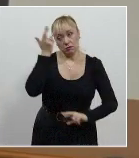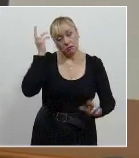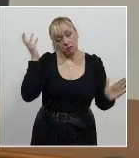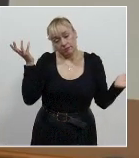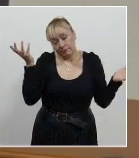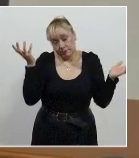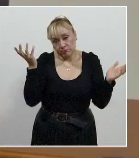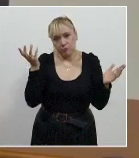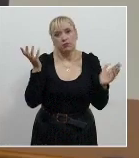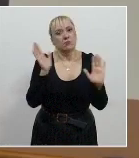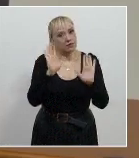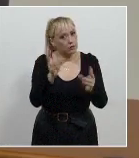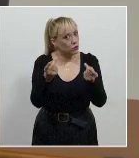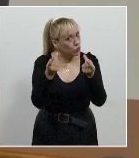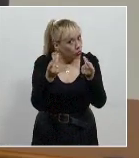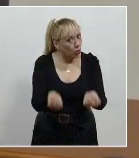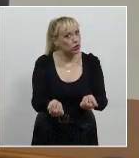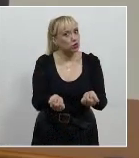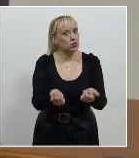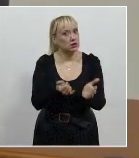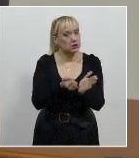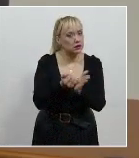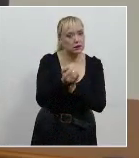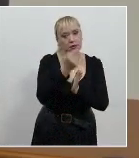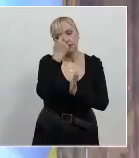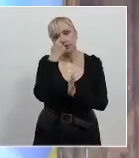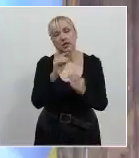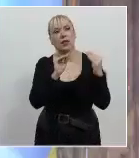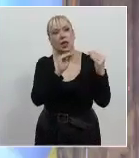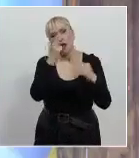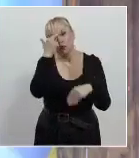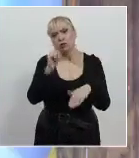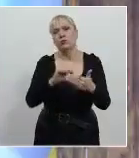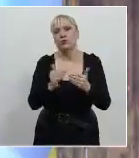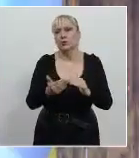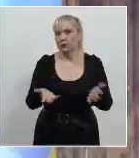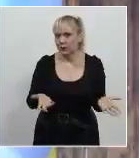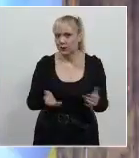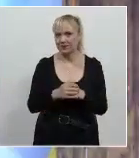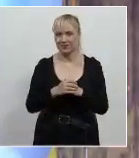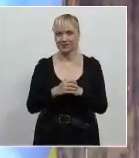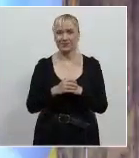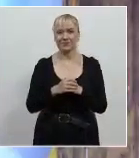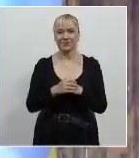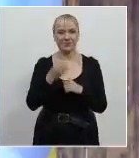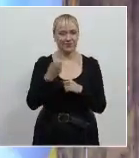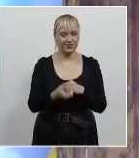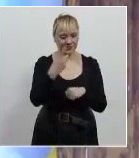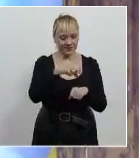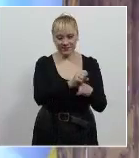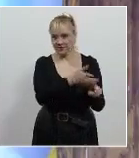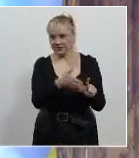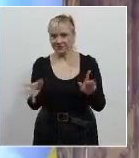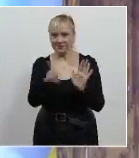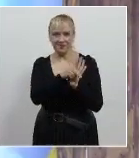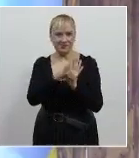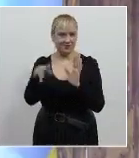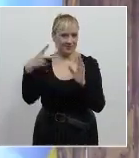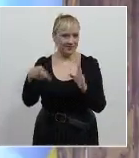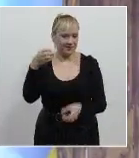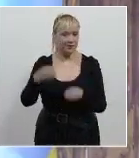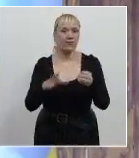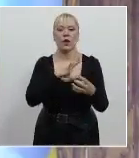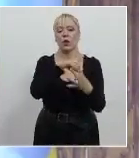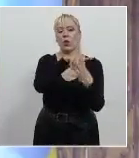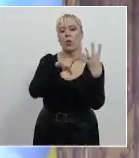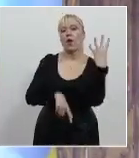reflexión hay que tomar decisiones rápido y argumentar. Y esta semana en el semanario judicial se publicaron 4